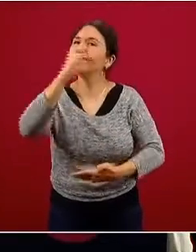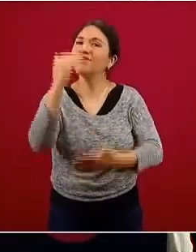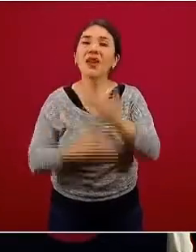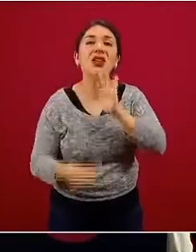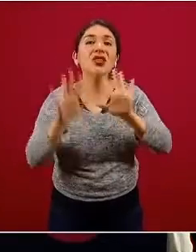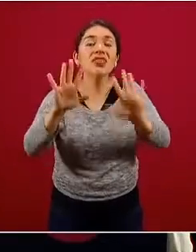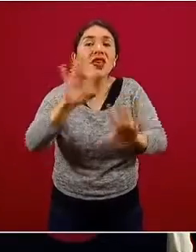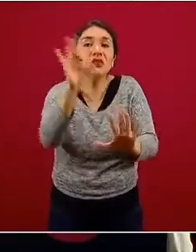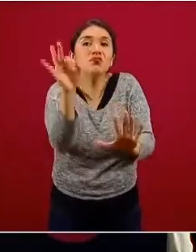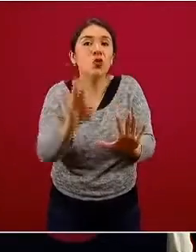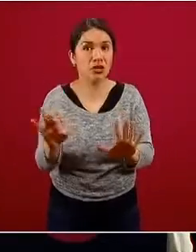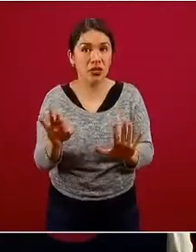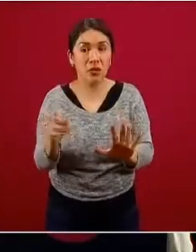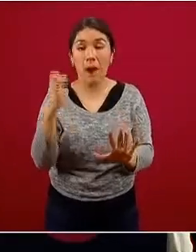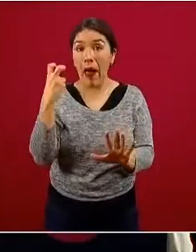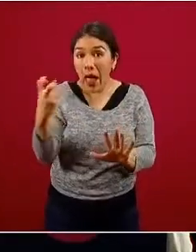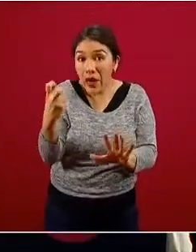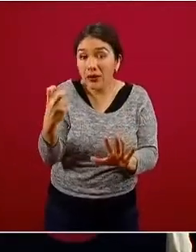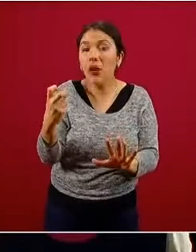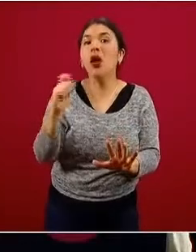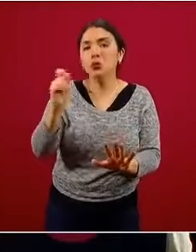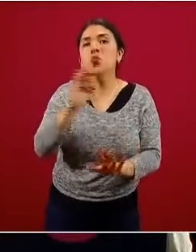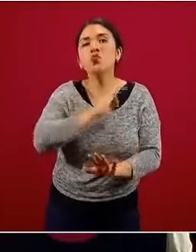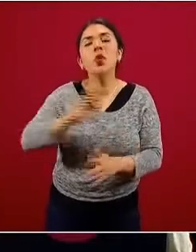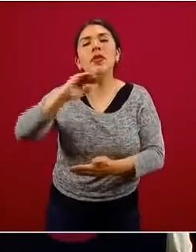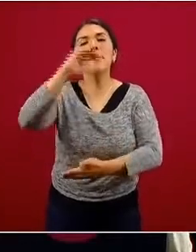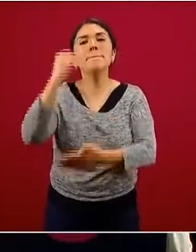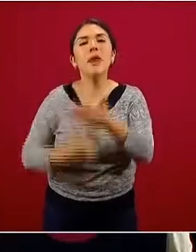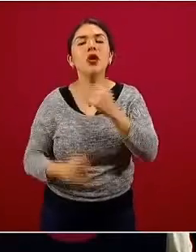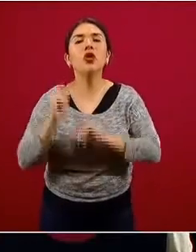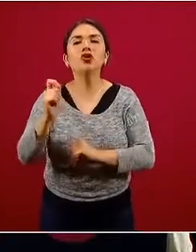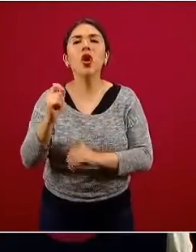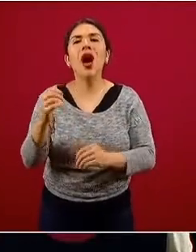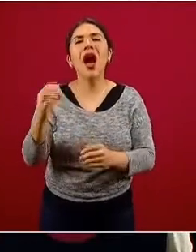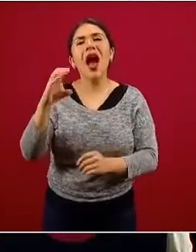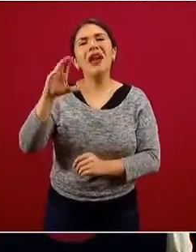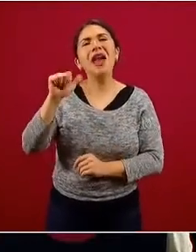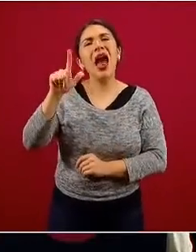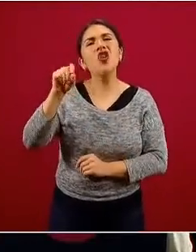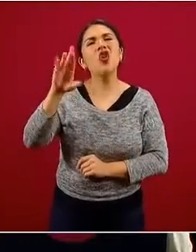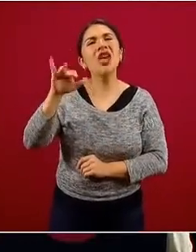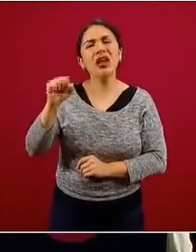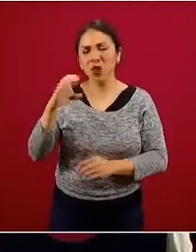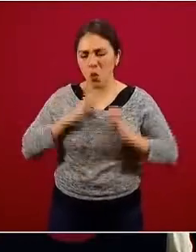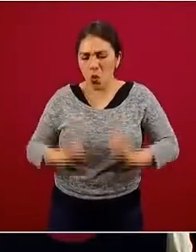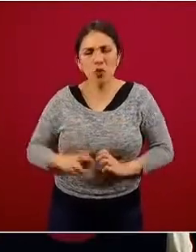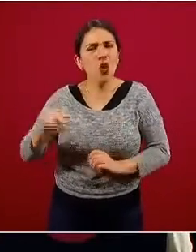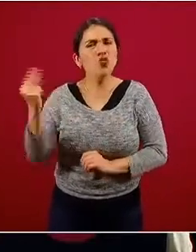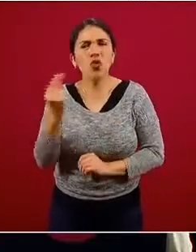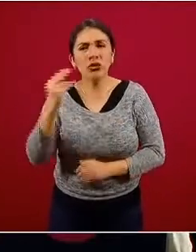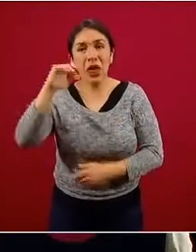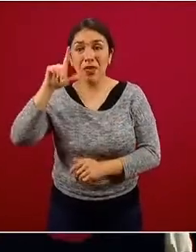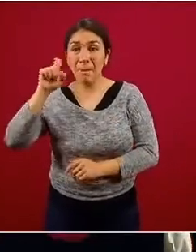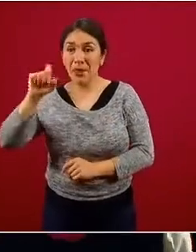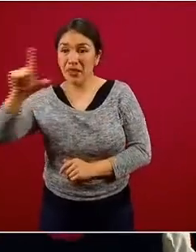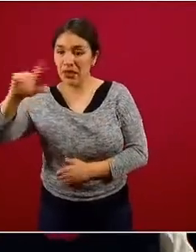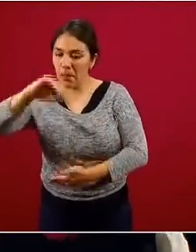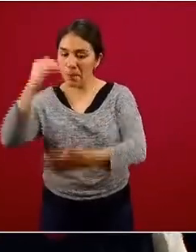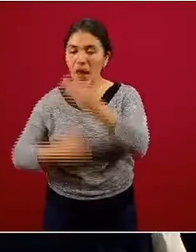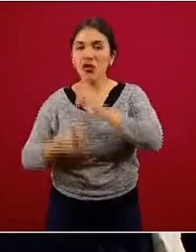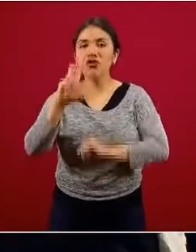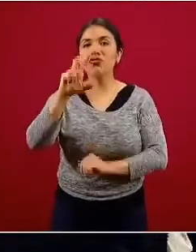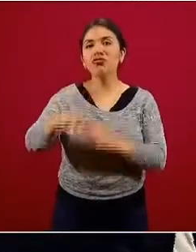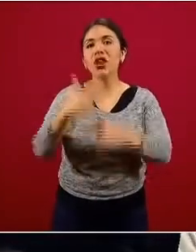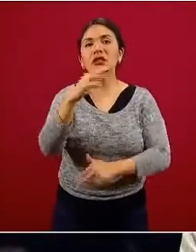bajarlos a 10%. Esto nos llevaría a reducir las calorías discrecionales de 27 a 13%, una reducción